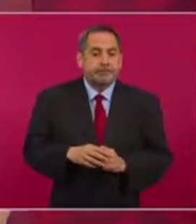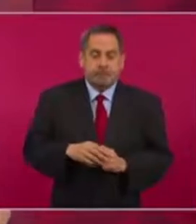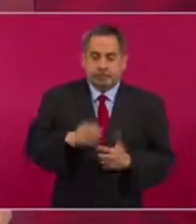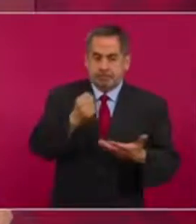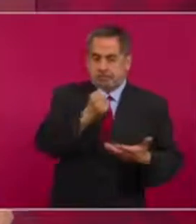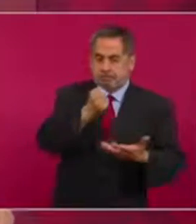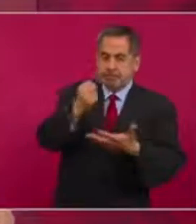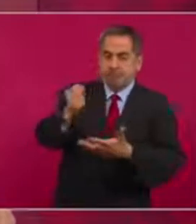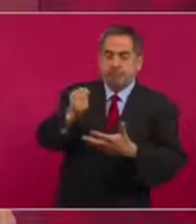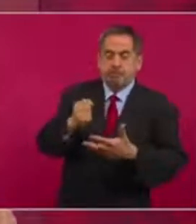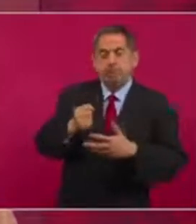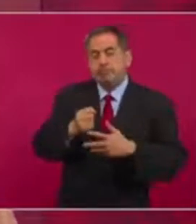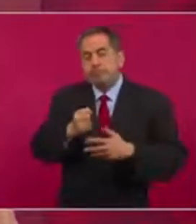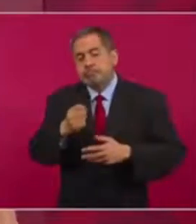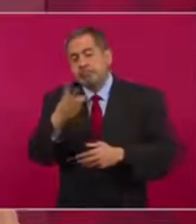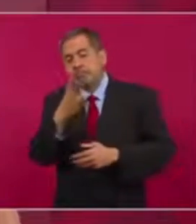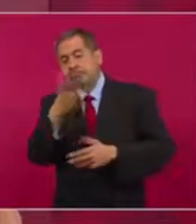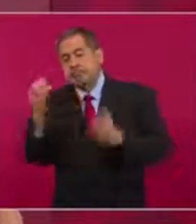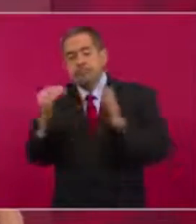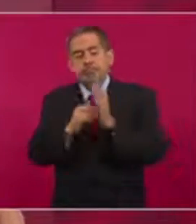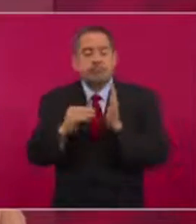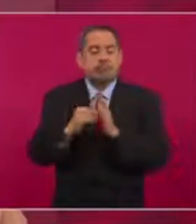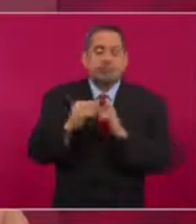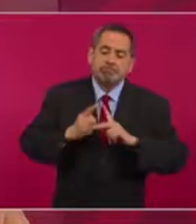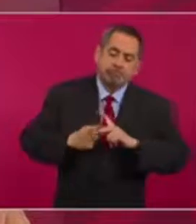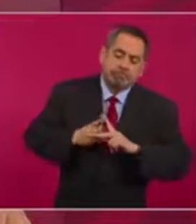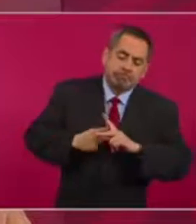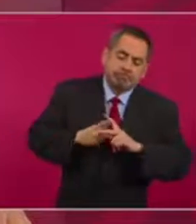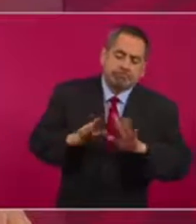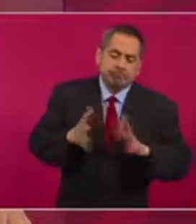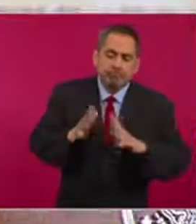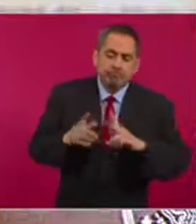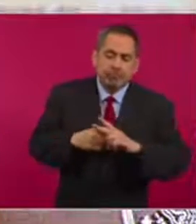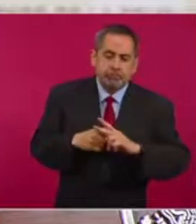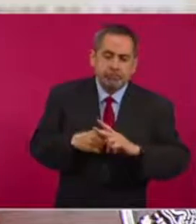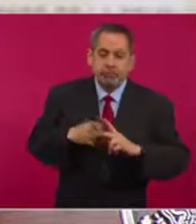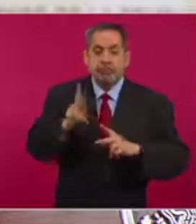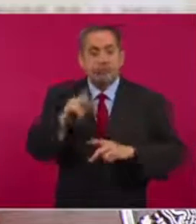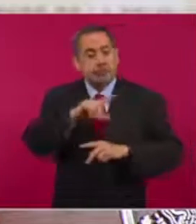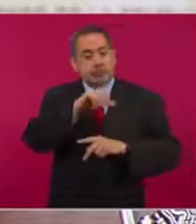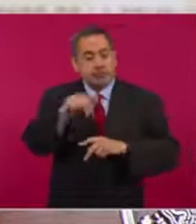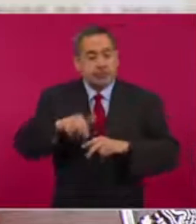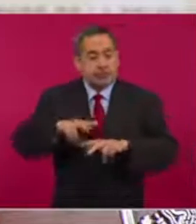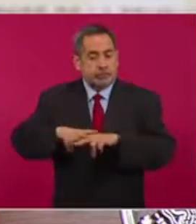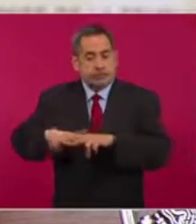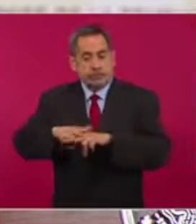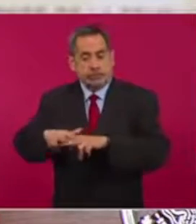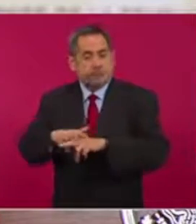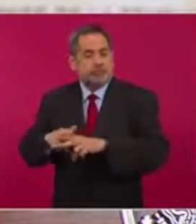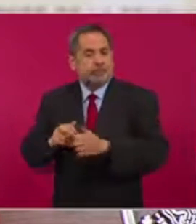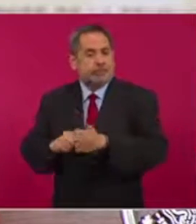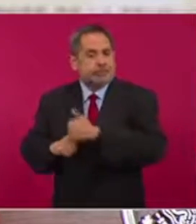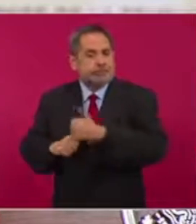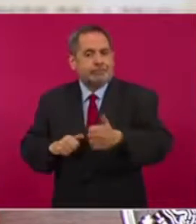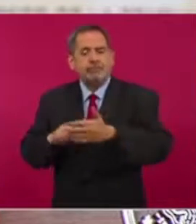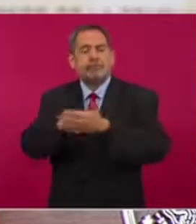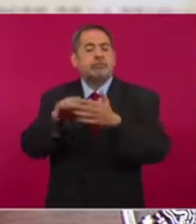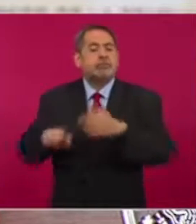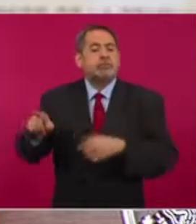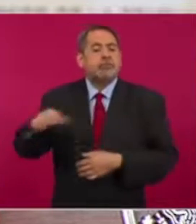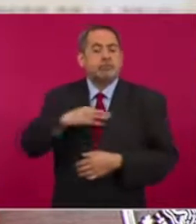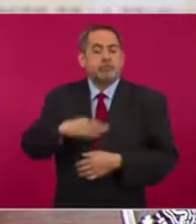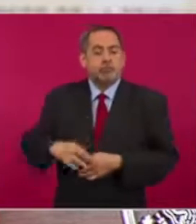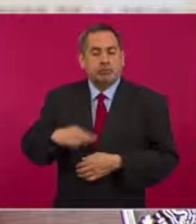presupuesto estimado, 300,000 millones. Pero cuando empezaron a hacer el tren Toluca a la Ciudad de